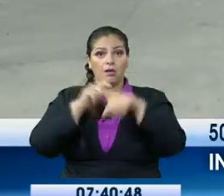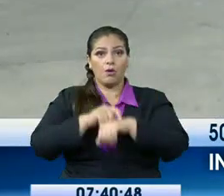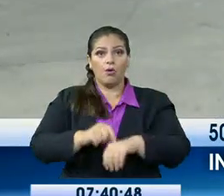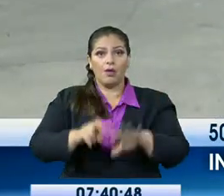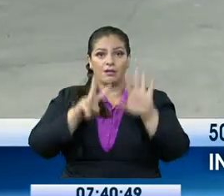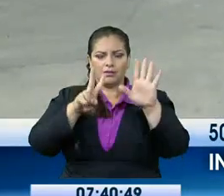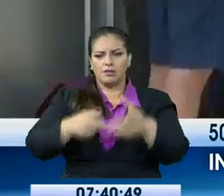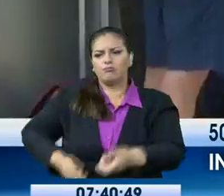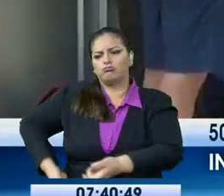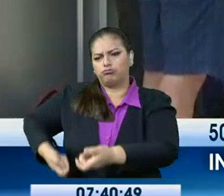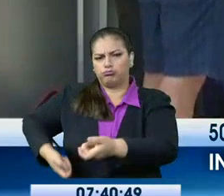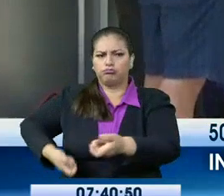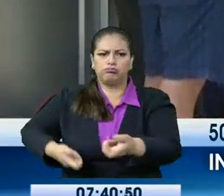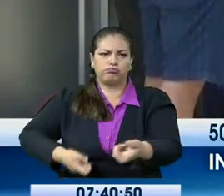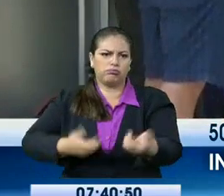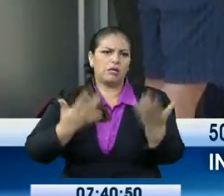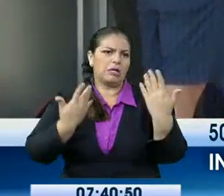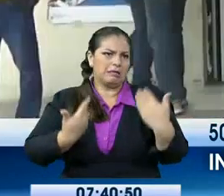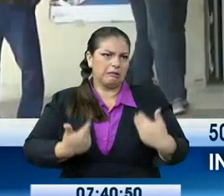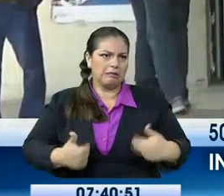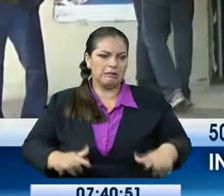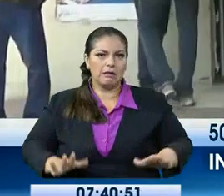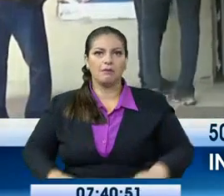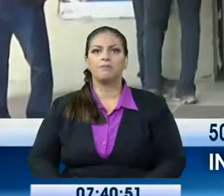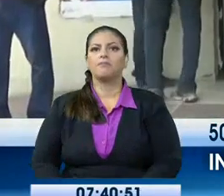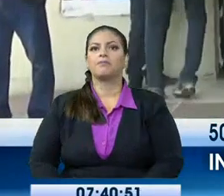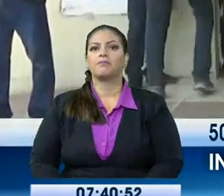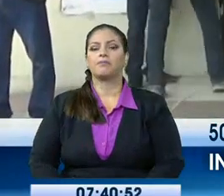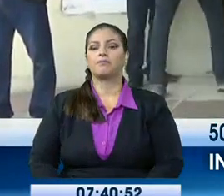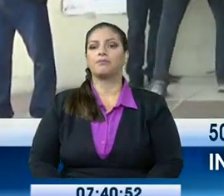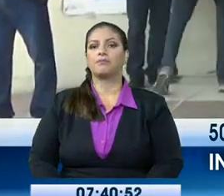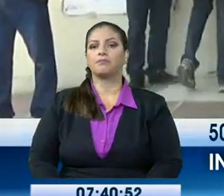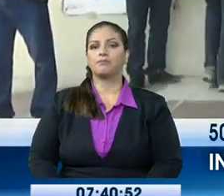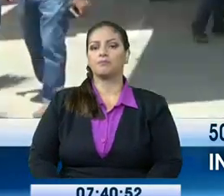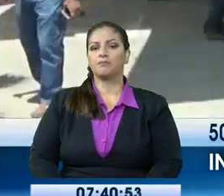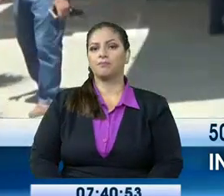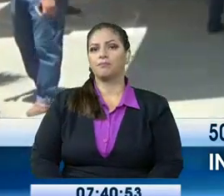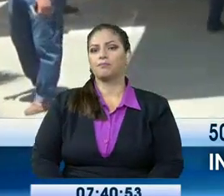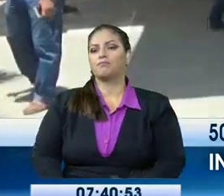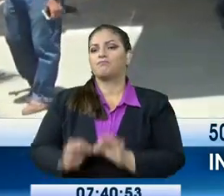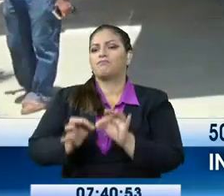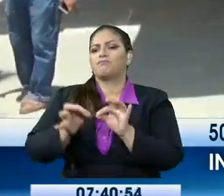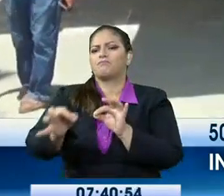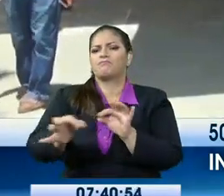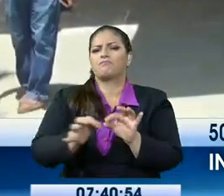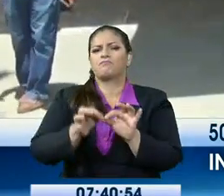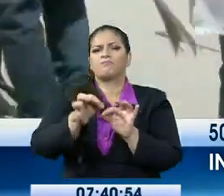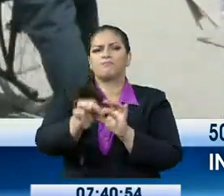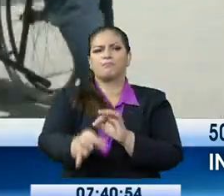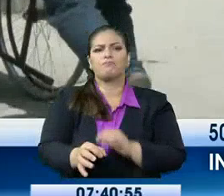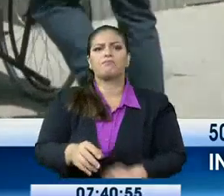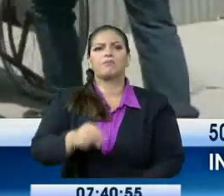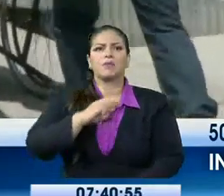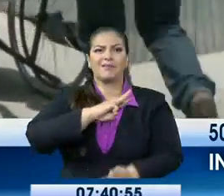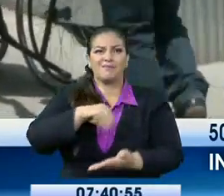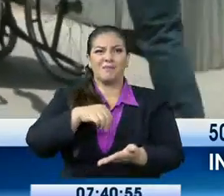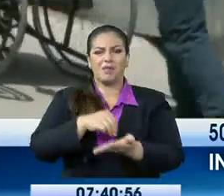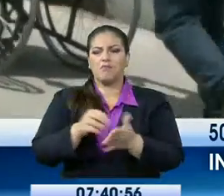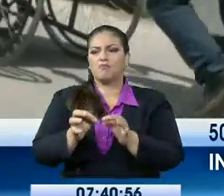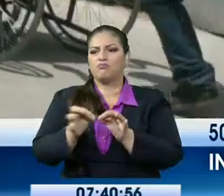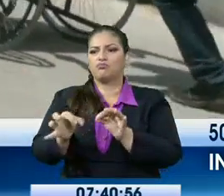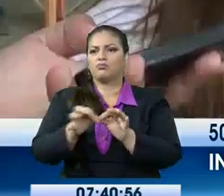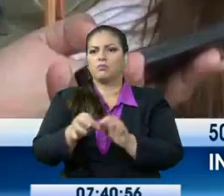afectadas estudiantes de desarrollo infantil integral eran oriundas de varios cantones de Manabí. Fueron trasladadas hasta varias casas de salud de la